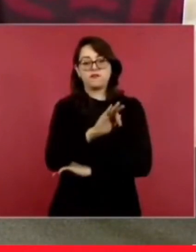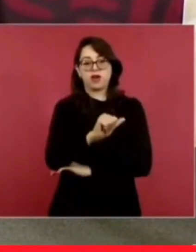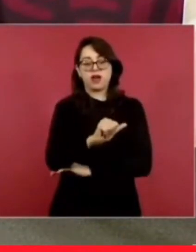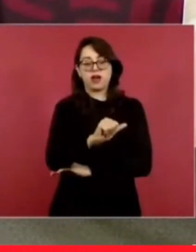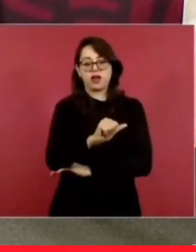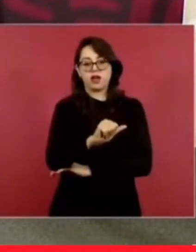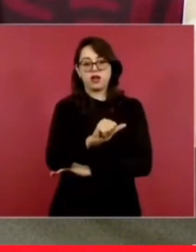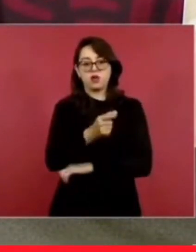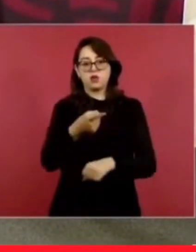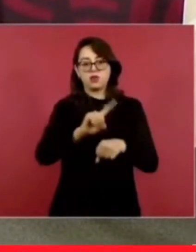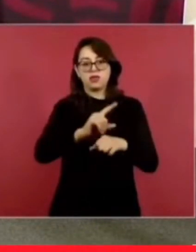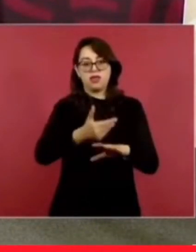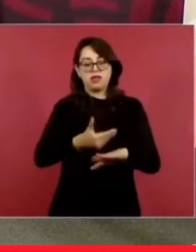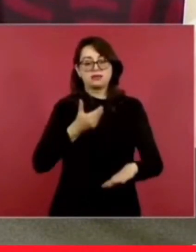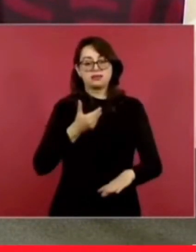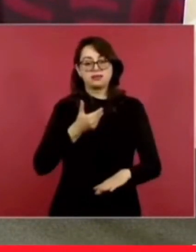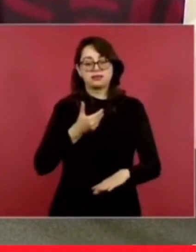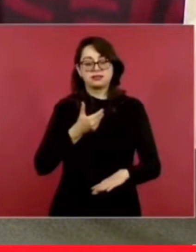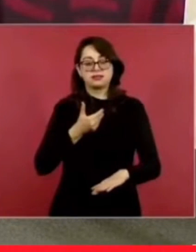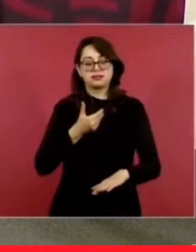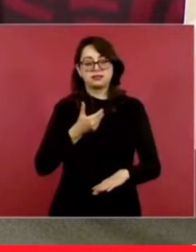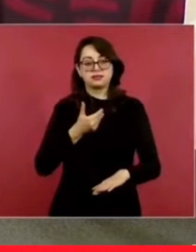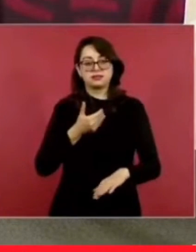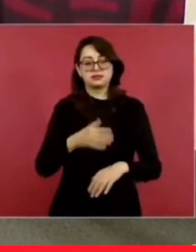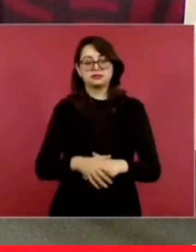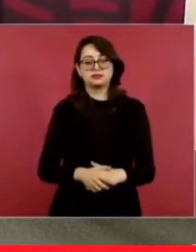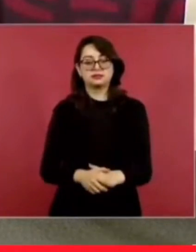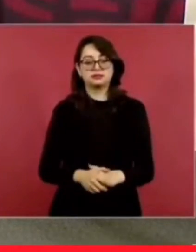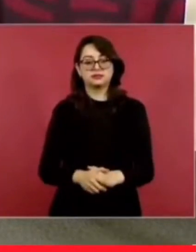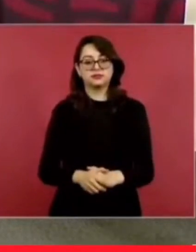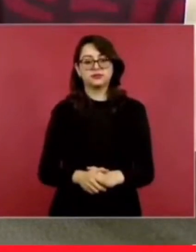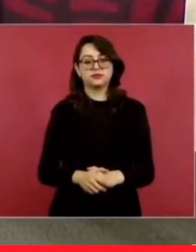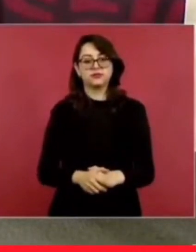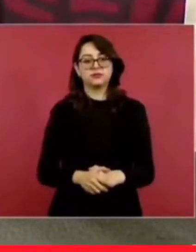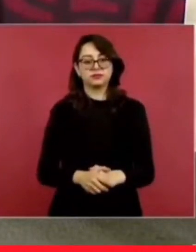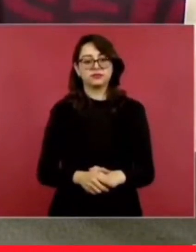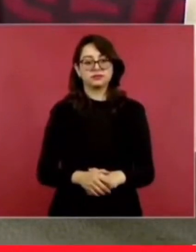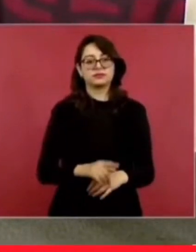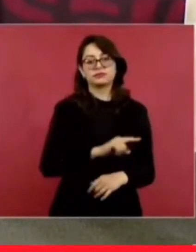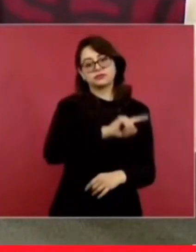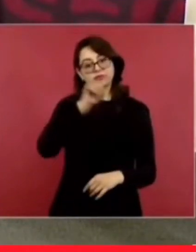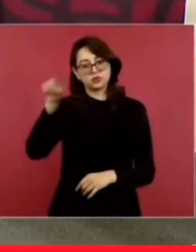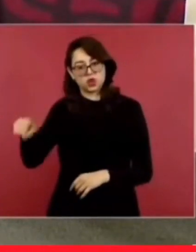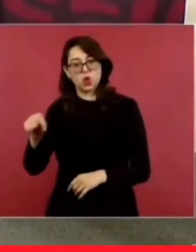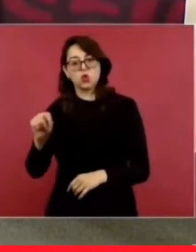Un día antes. Es que va a ser a Tulum.